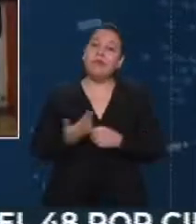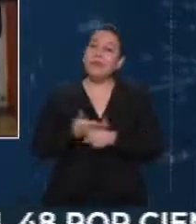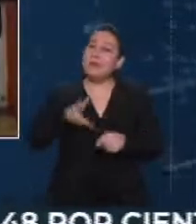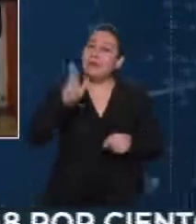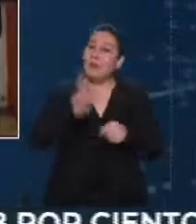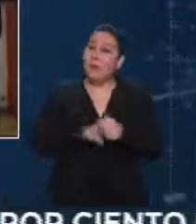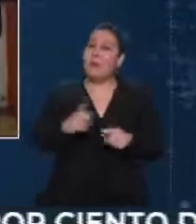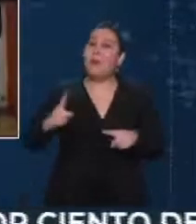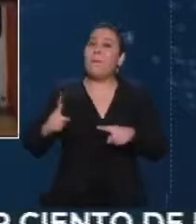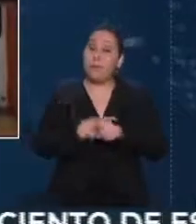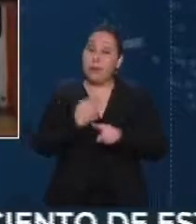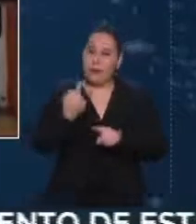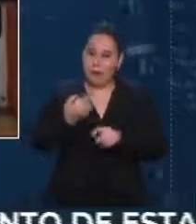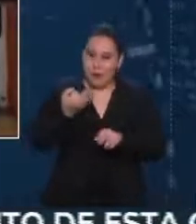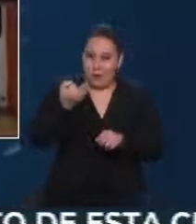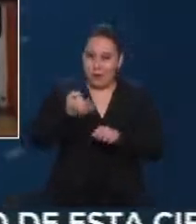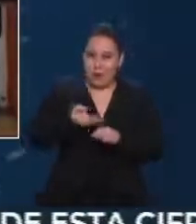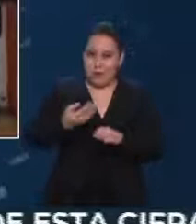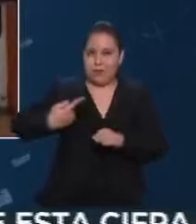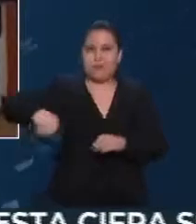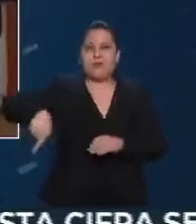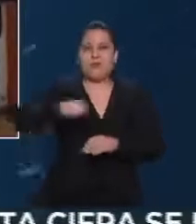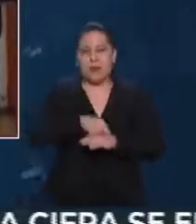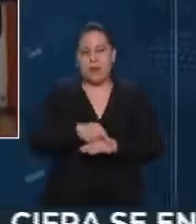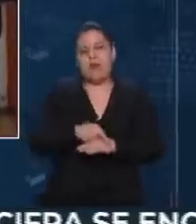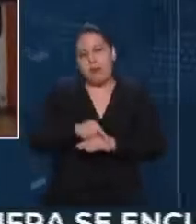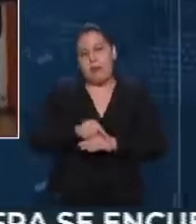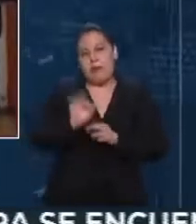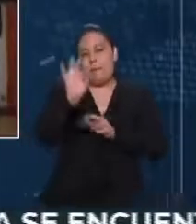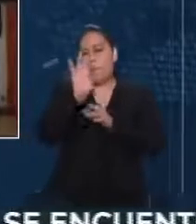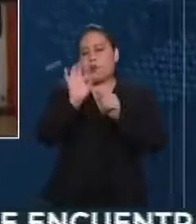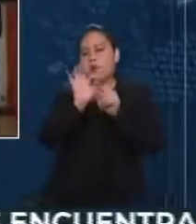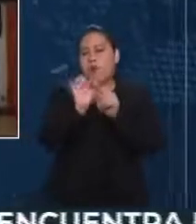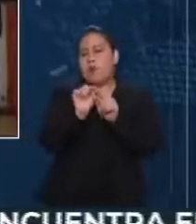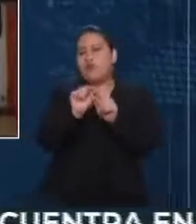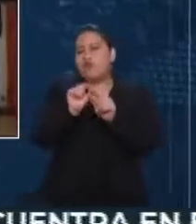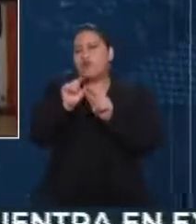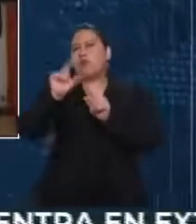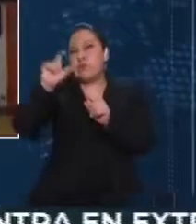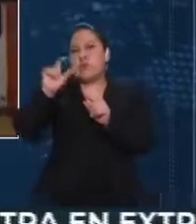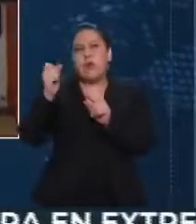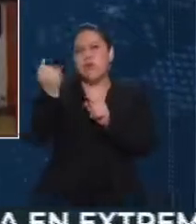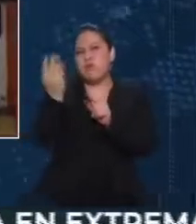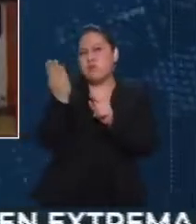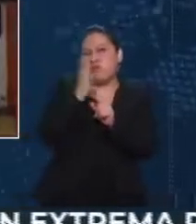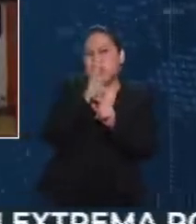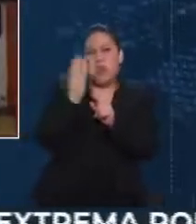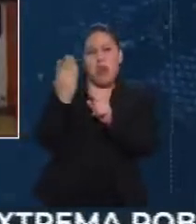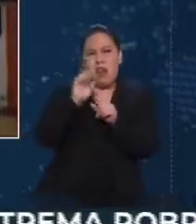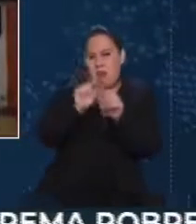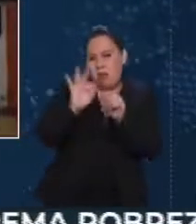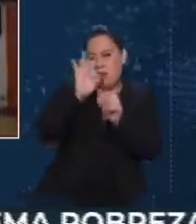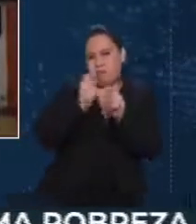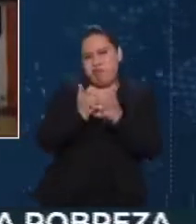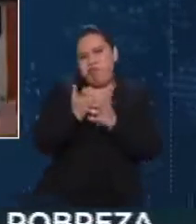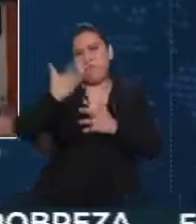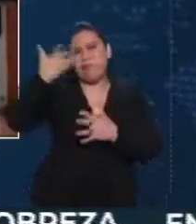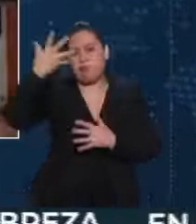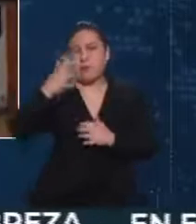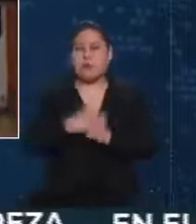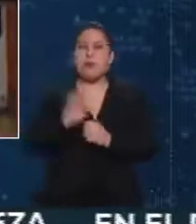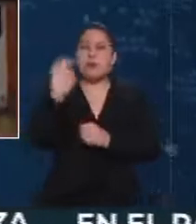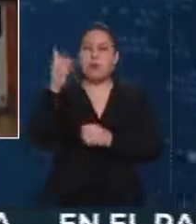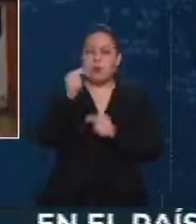de la inflación que se llama el no subyacente, ¿no? La inflación no subyacente, que es la más volátil. Si quitamos nosotros ese